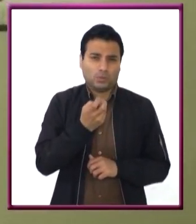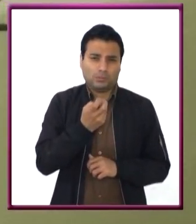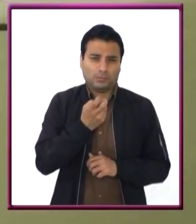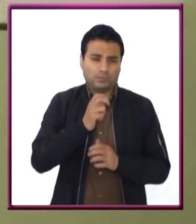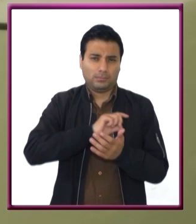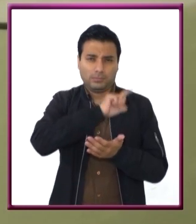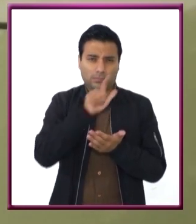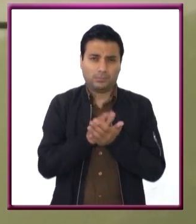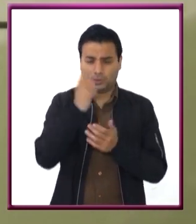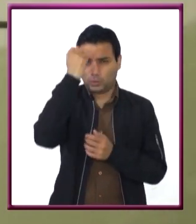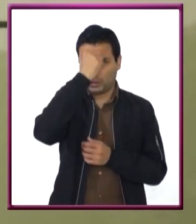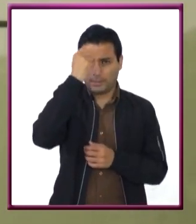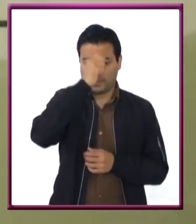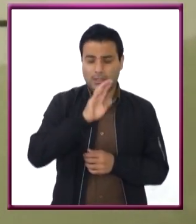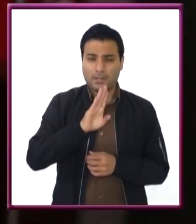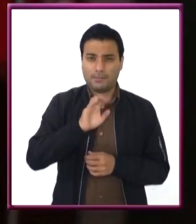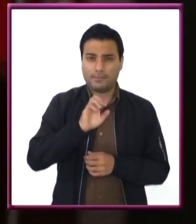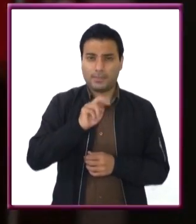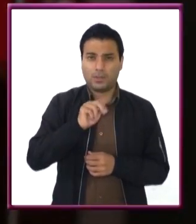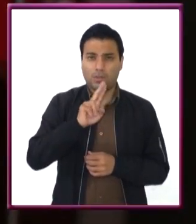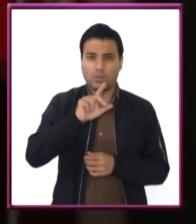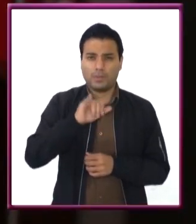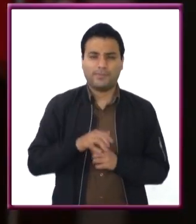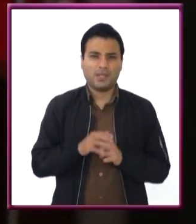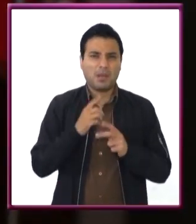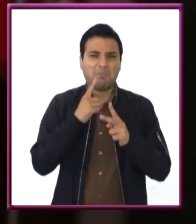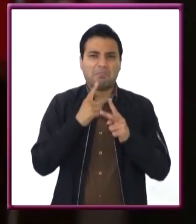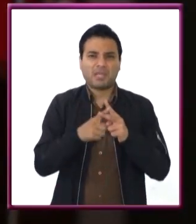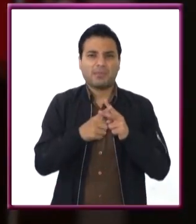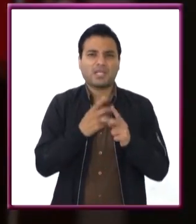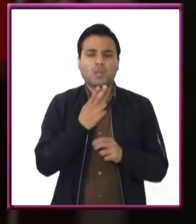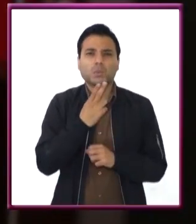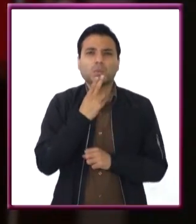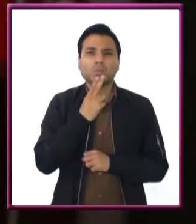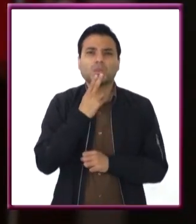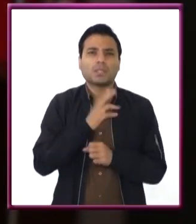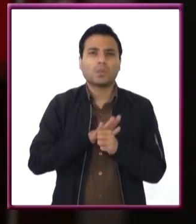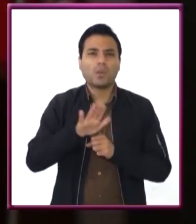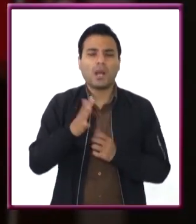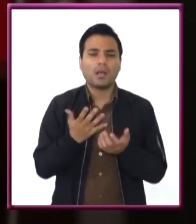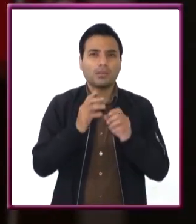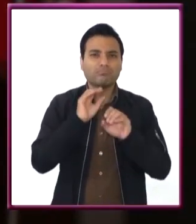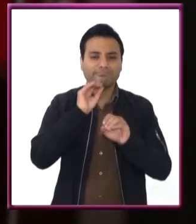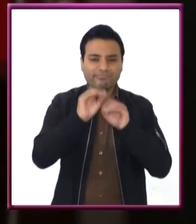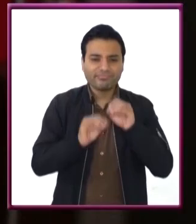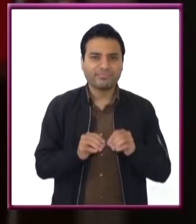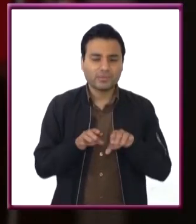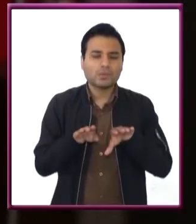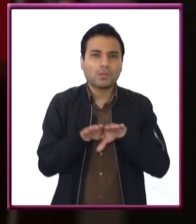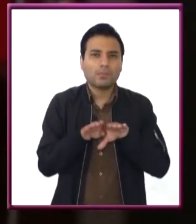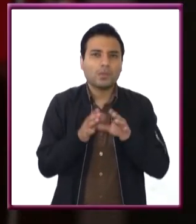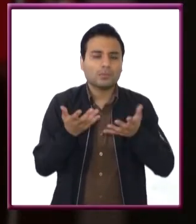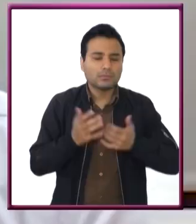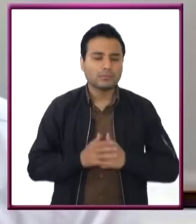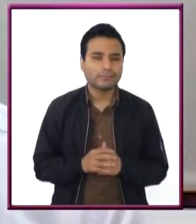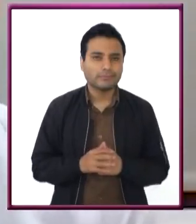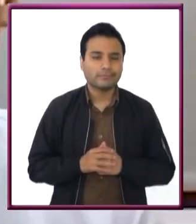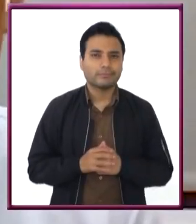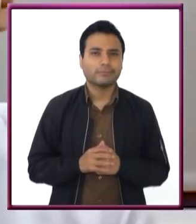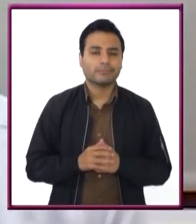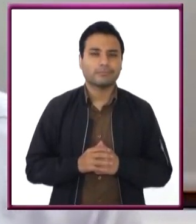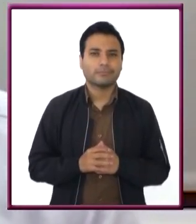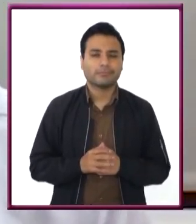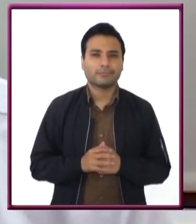es el principio básico, el teorema de Bernoulli. ¿Qué matemáticas son las que se utilizan para diseñar un helicóptero?